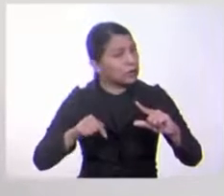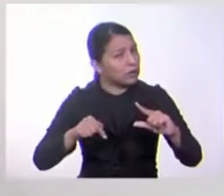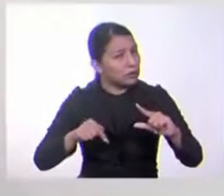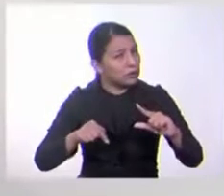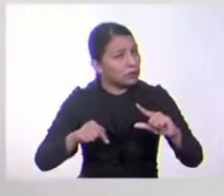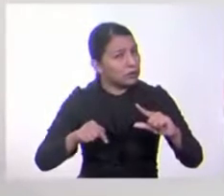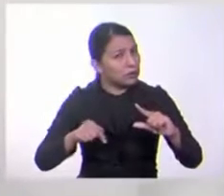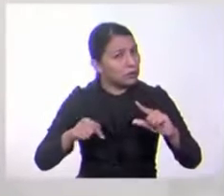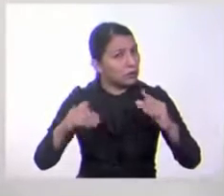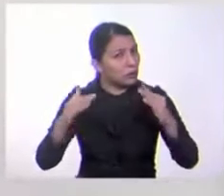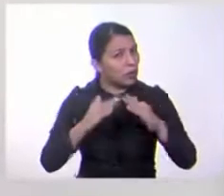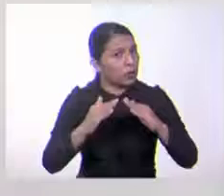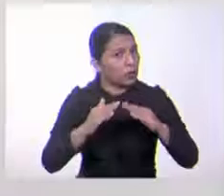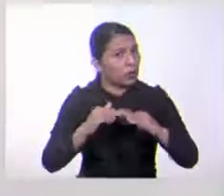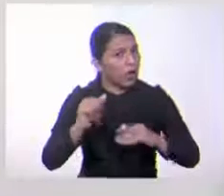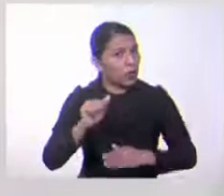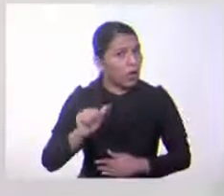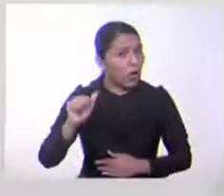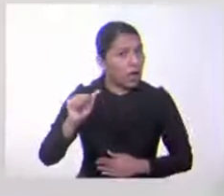la condición A?